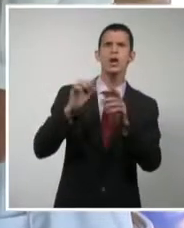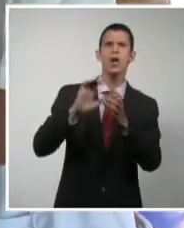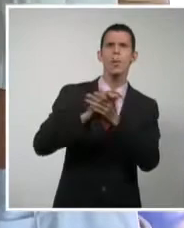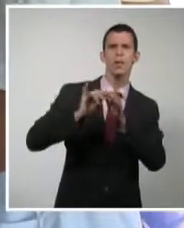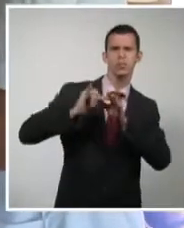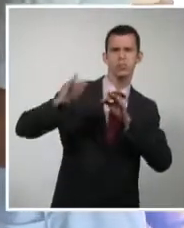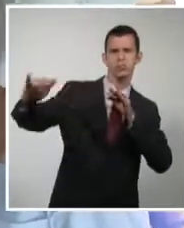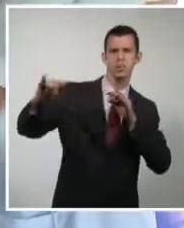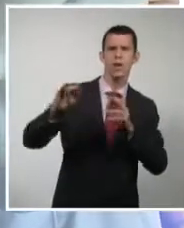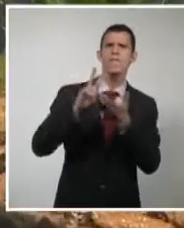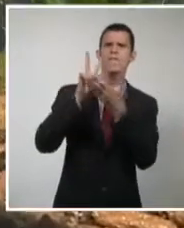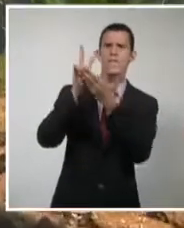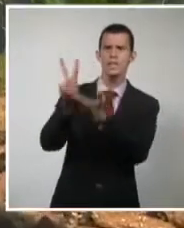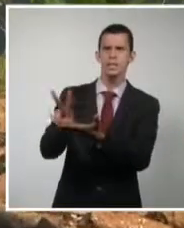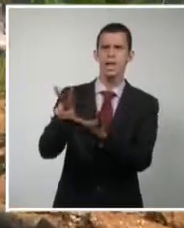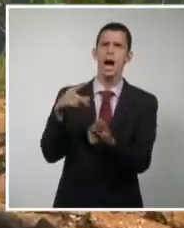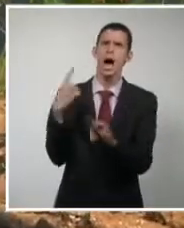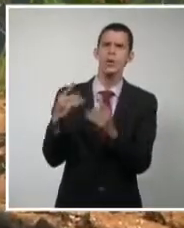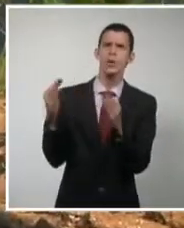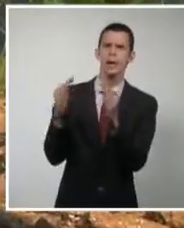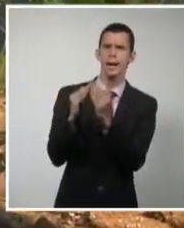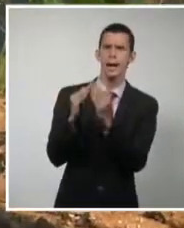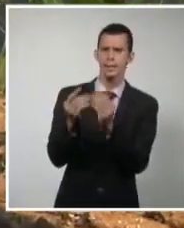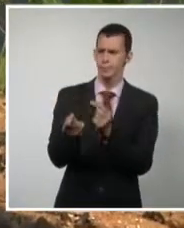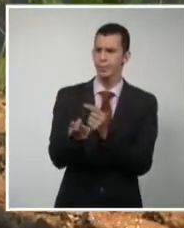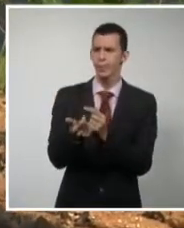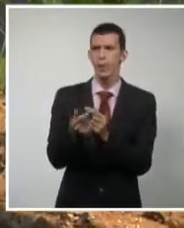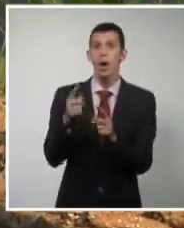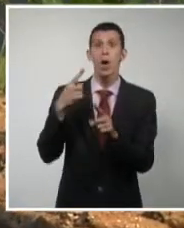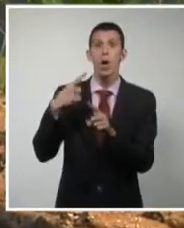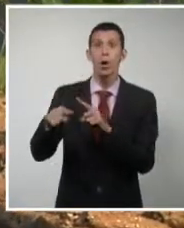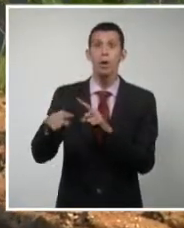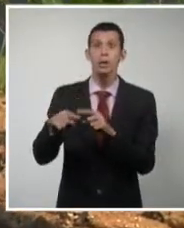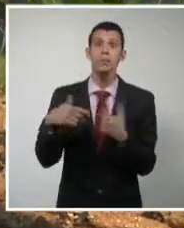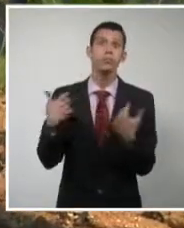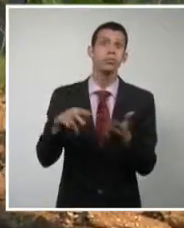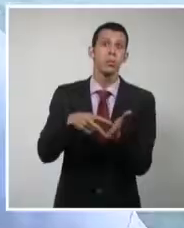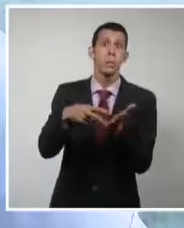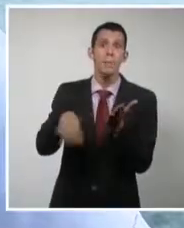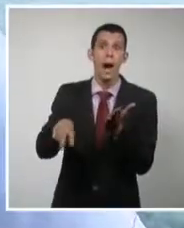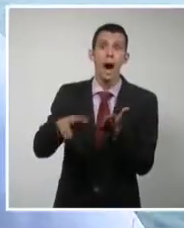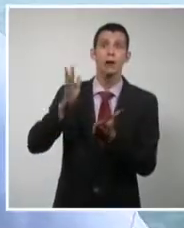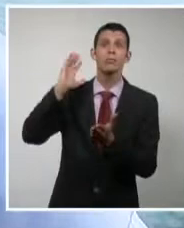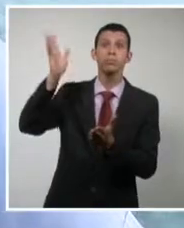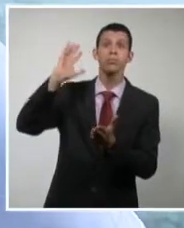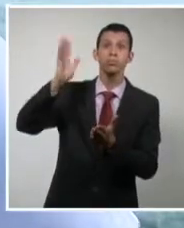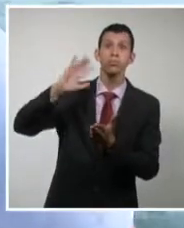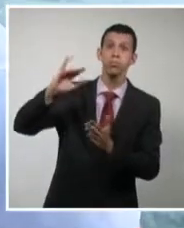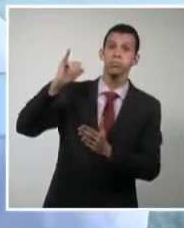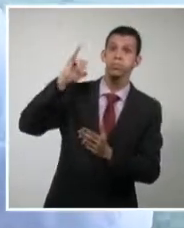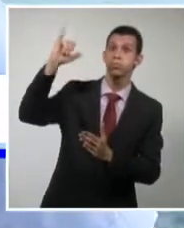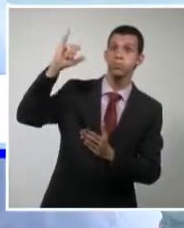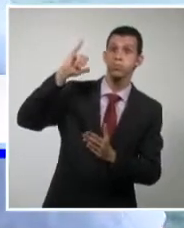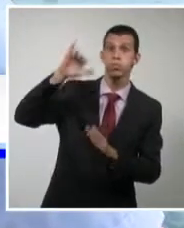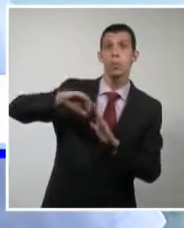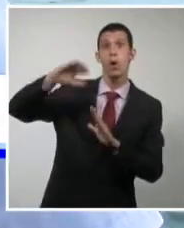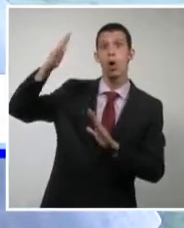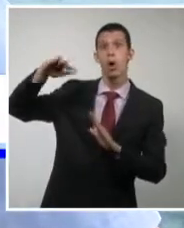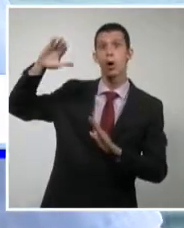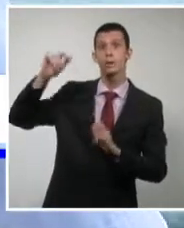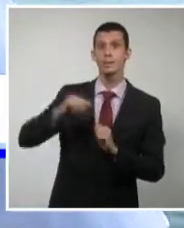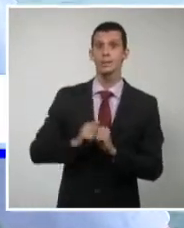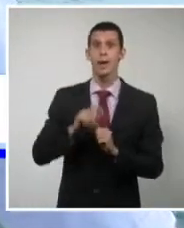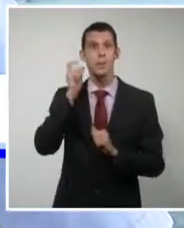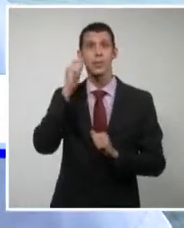se encuentran en la orilla. Para llegar a otras es necesario desembarcar y subir la montaña. Con mucho valor, porque tengo